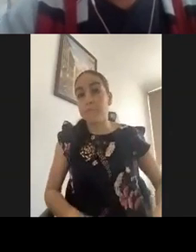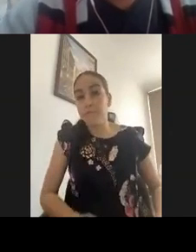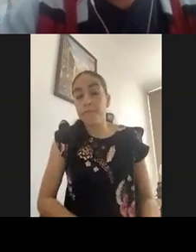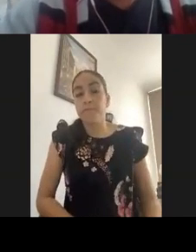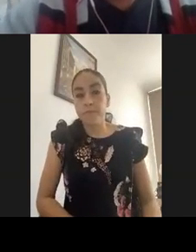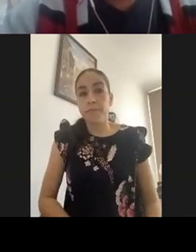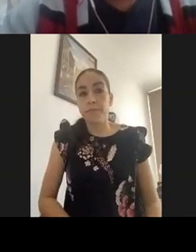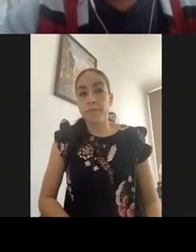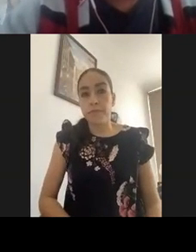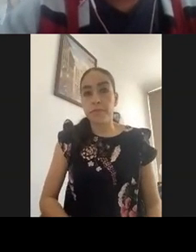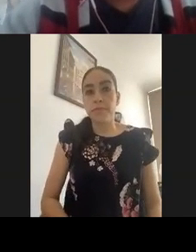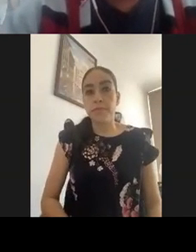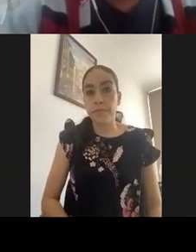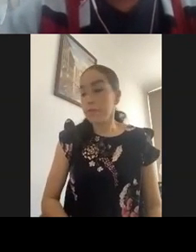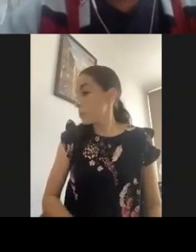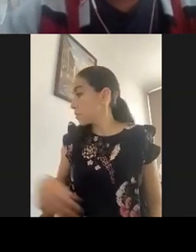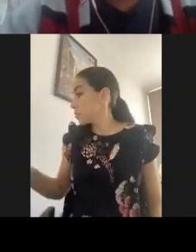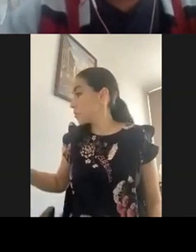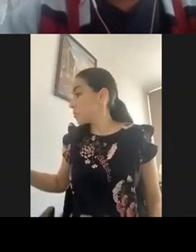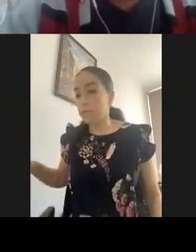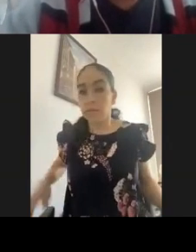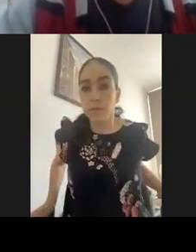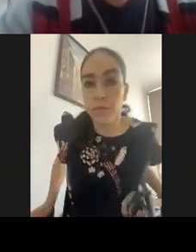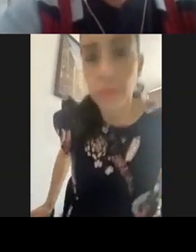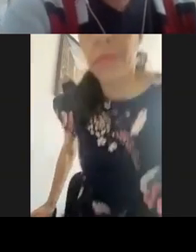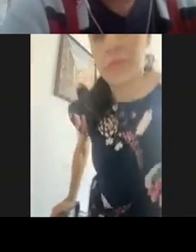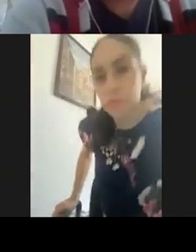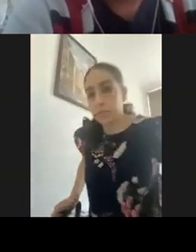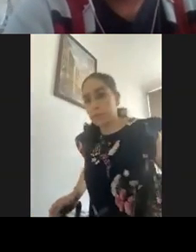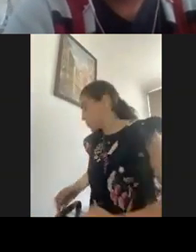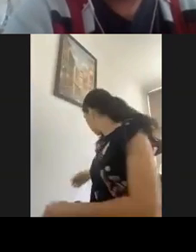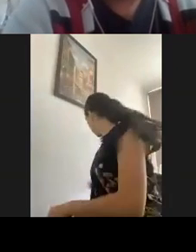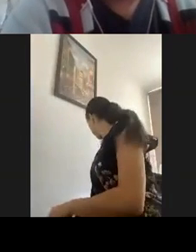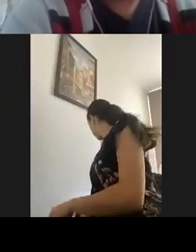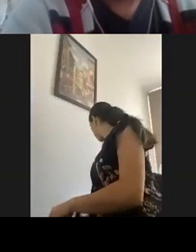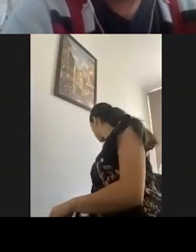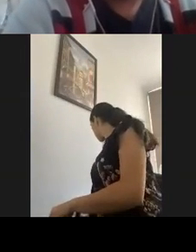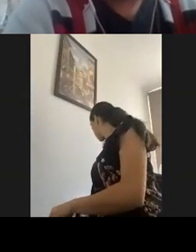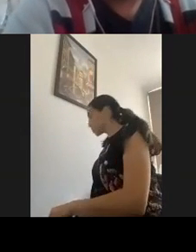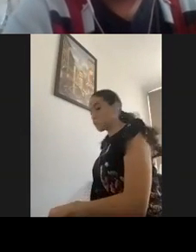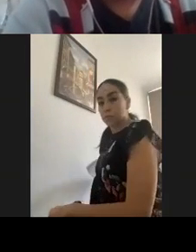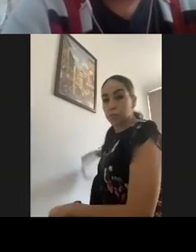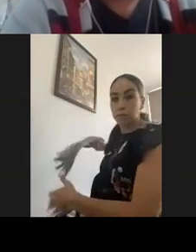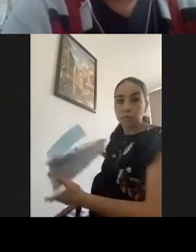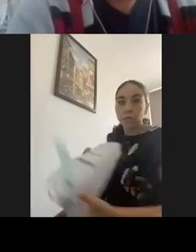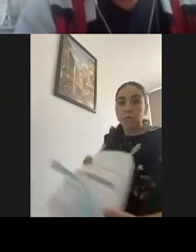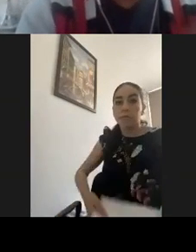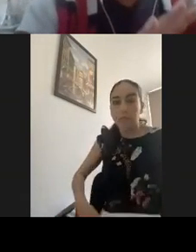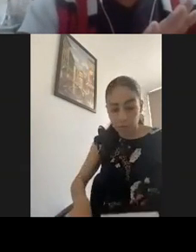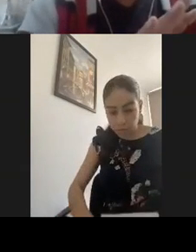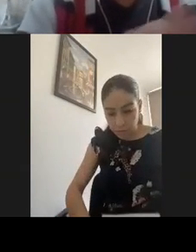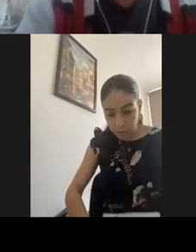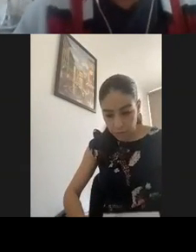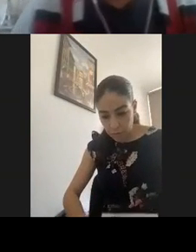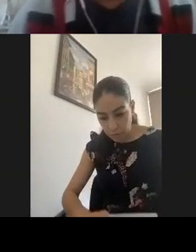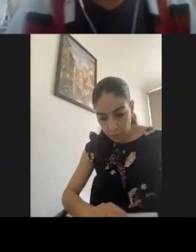esta presentación. Antes de seguir, quiero comentar que está con nosotros también el regidor Gustavo Navarro, que sí, prácticamente a los